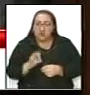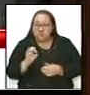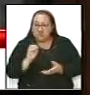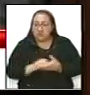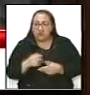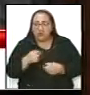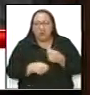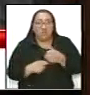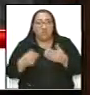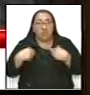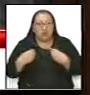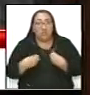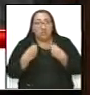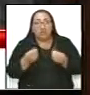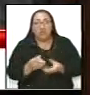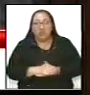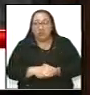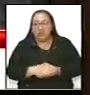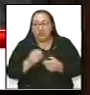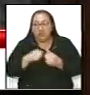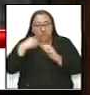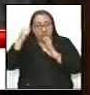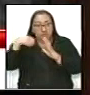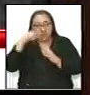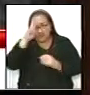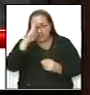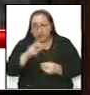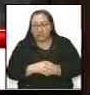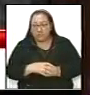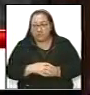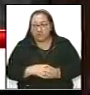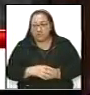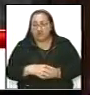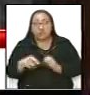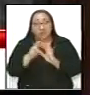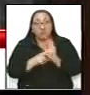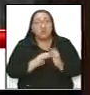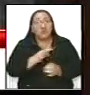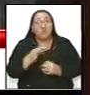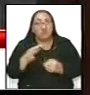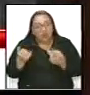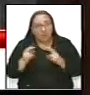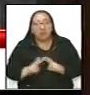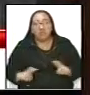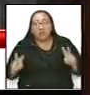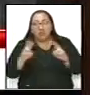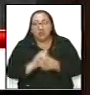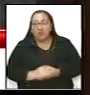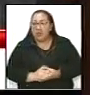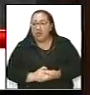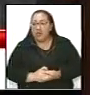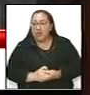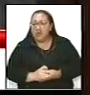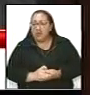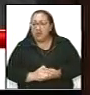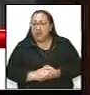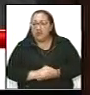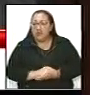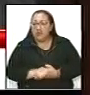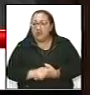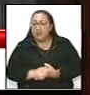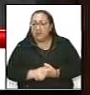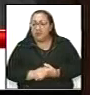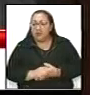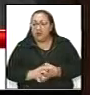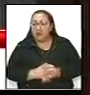de inversión que tenemos que tener en el cine peruano, en el cine regional, que hay que valorarlo, hay que estimarlo, hay que